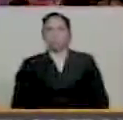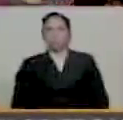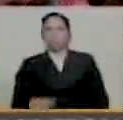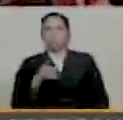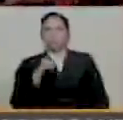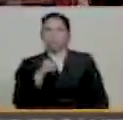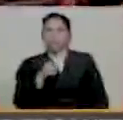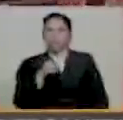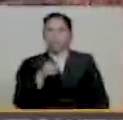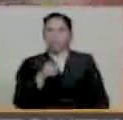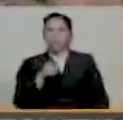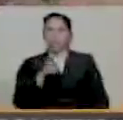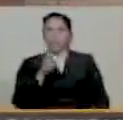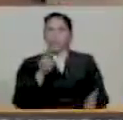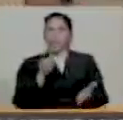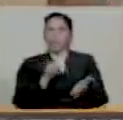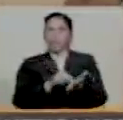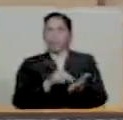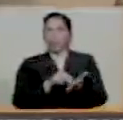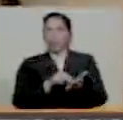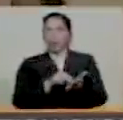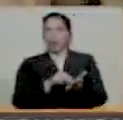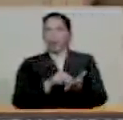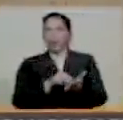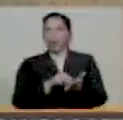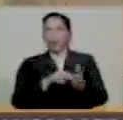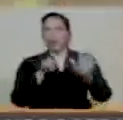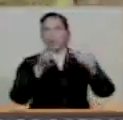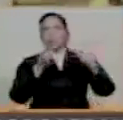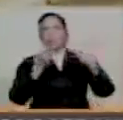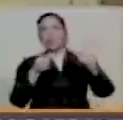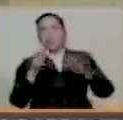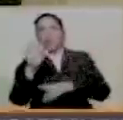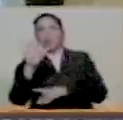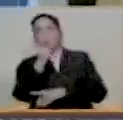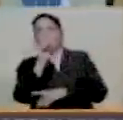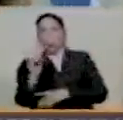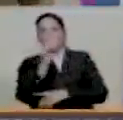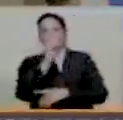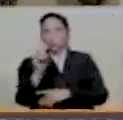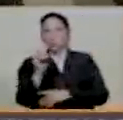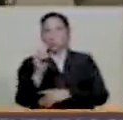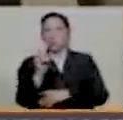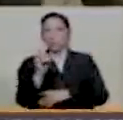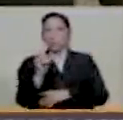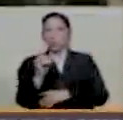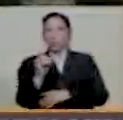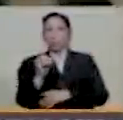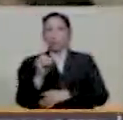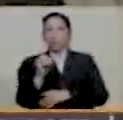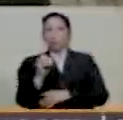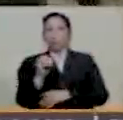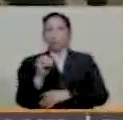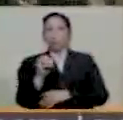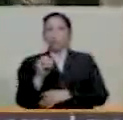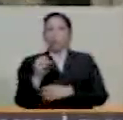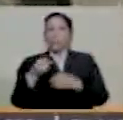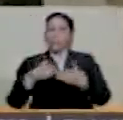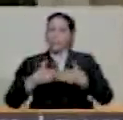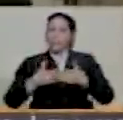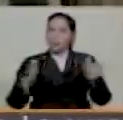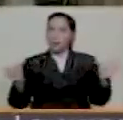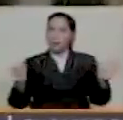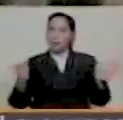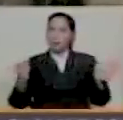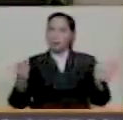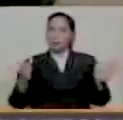Ejecutivo Nacional destina el 7,5% del Producto Interno Bruto al garantizar el acceso a